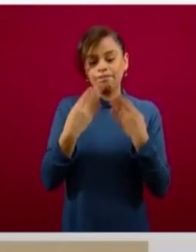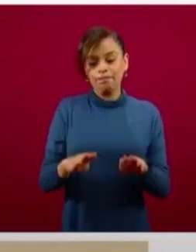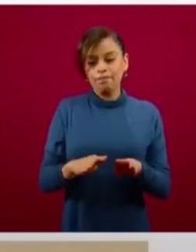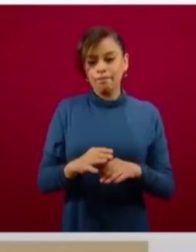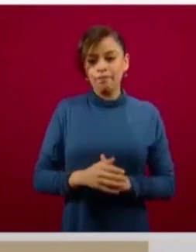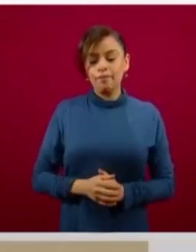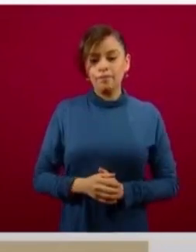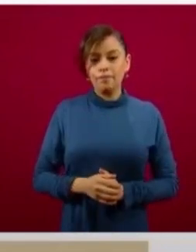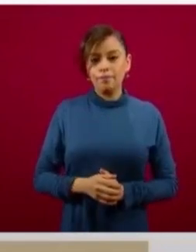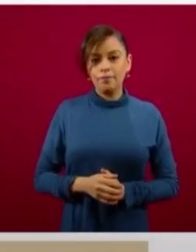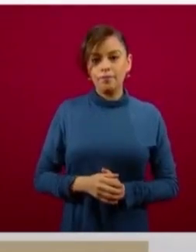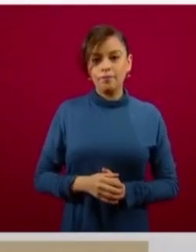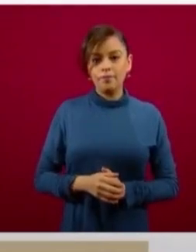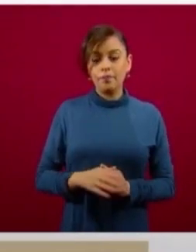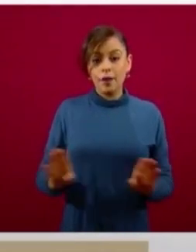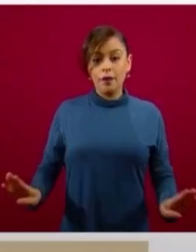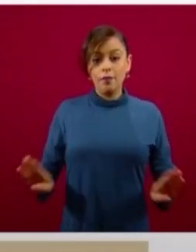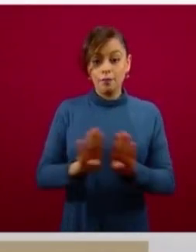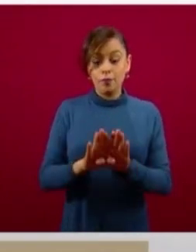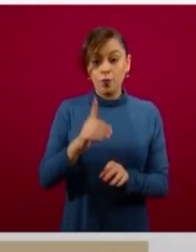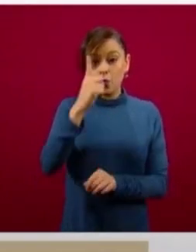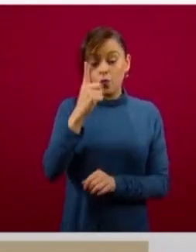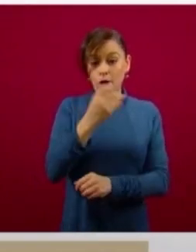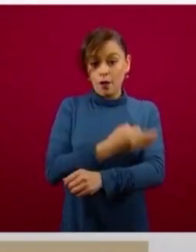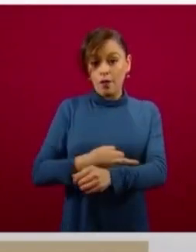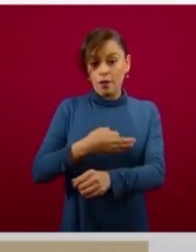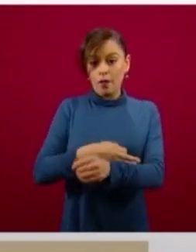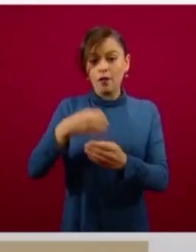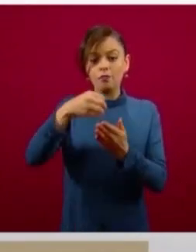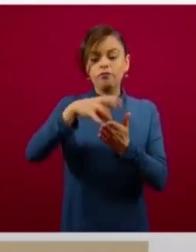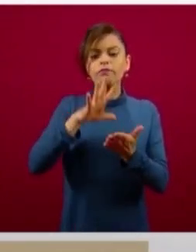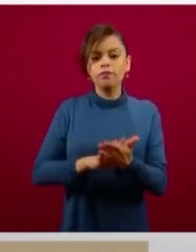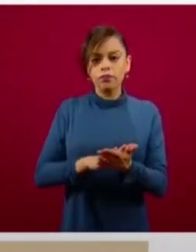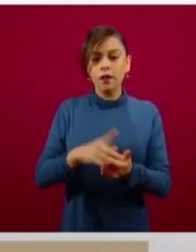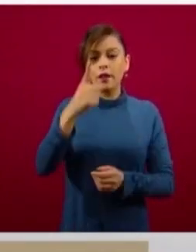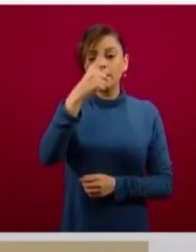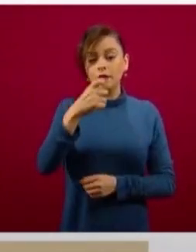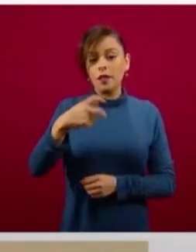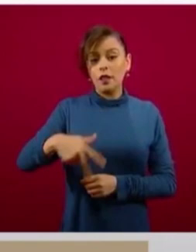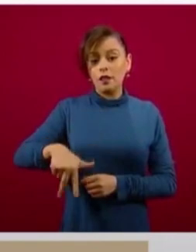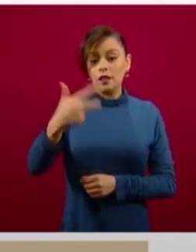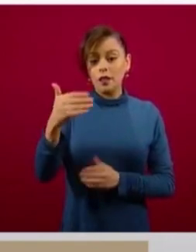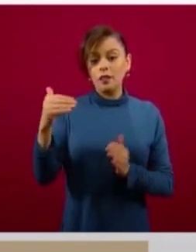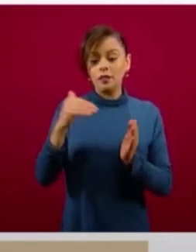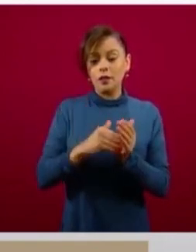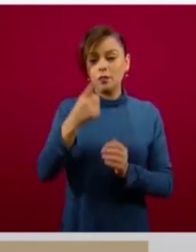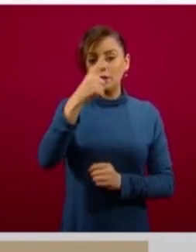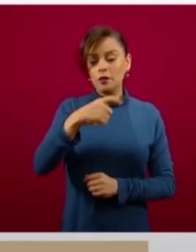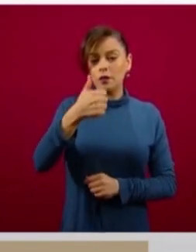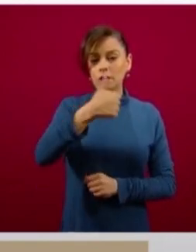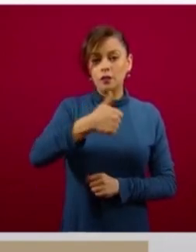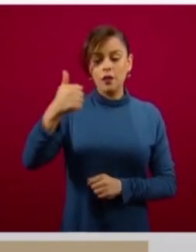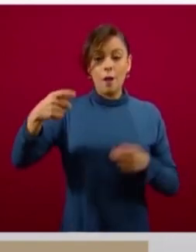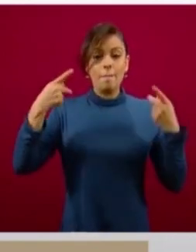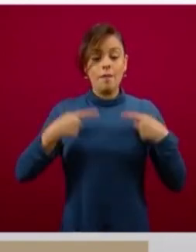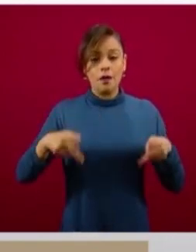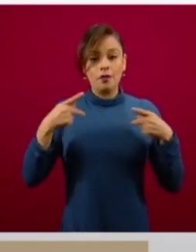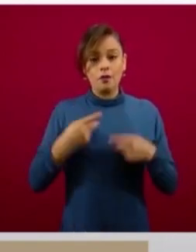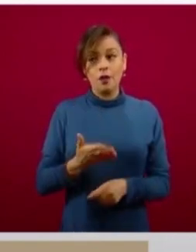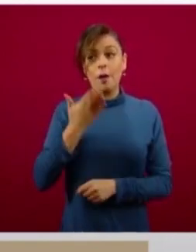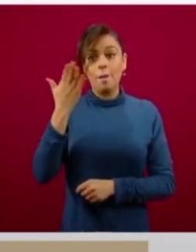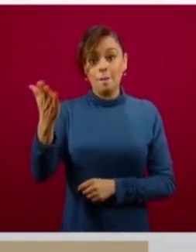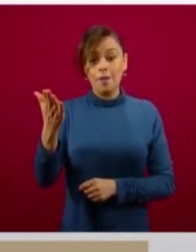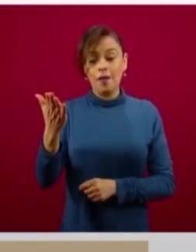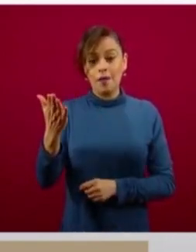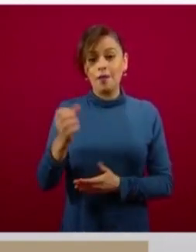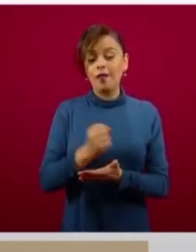se increíble escribieron un total de 113 mil 166 personas es decir ya vamos casi